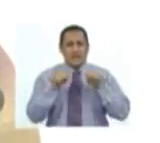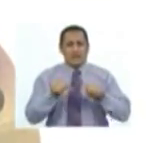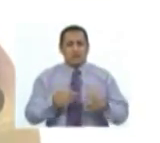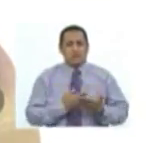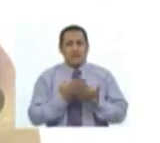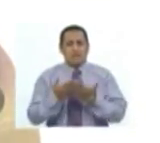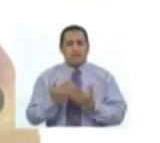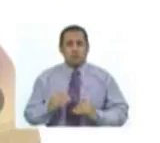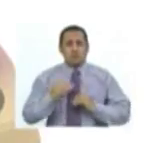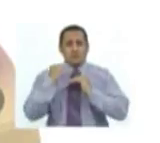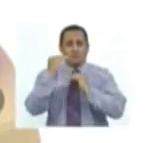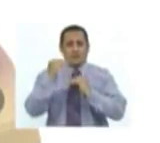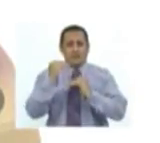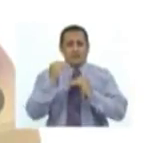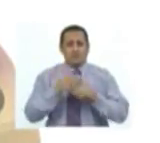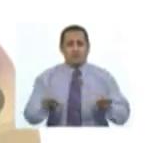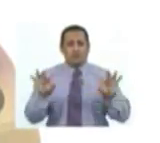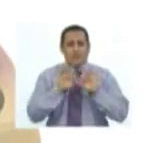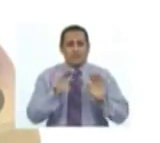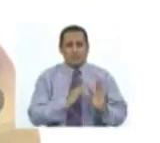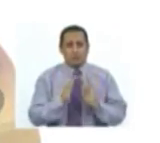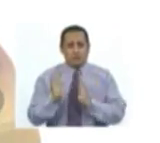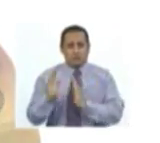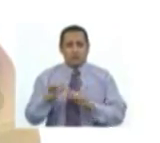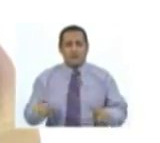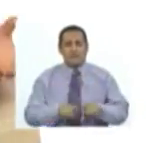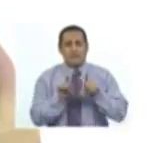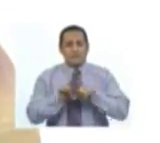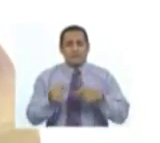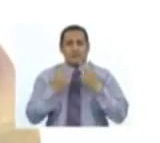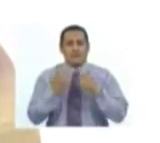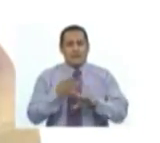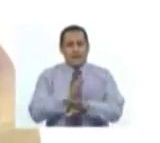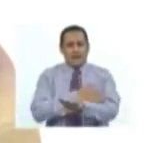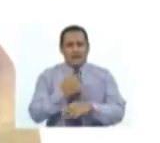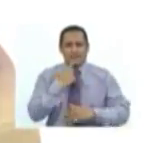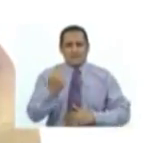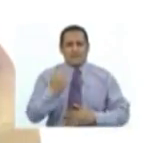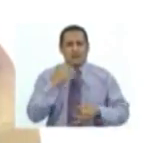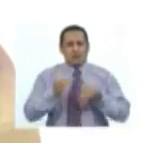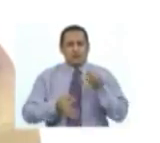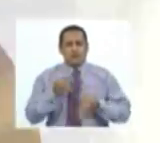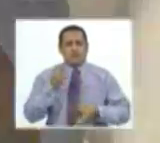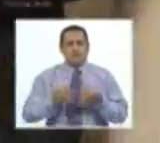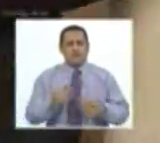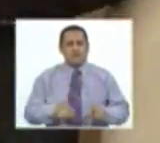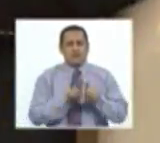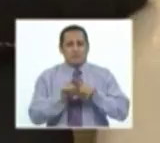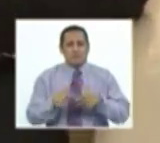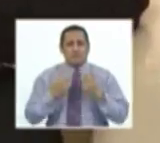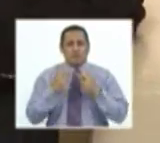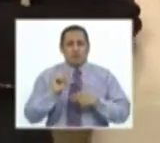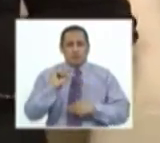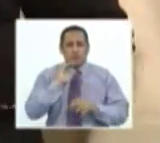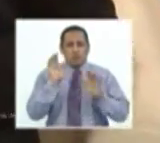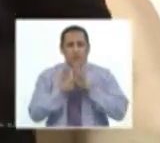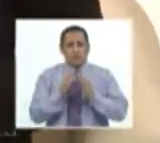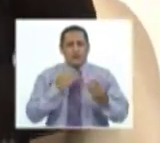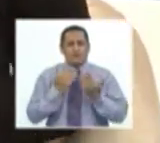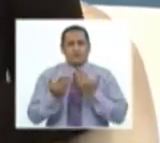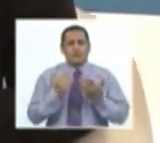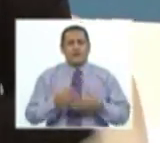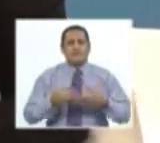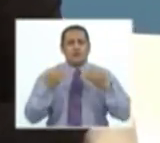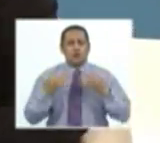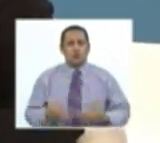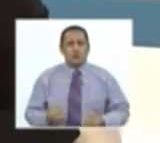las garantías fundamentales del debido proceso, que también hay en sede administrativa y en sede judicial. Claro, pero apunta un poco también a las formas, ¿no? A que se